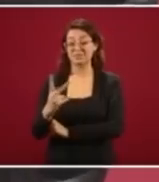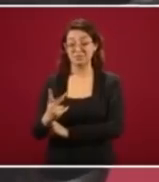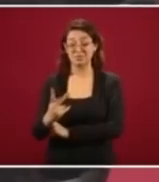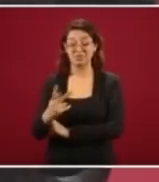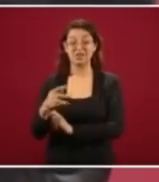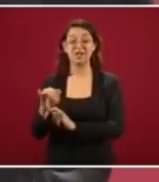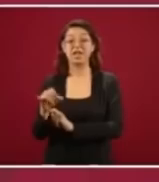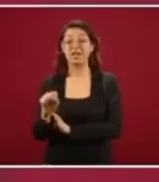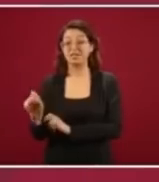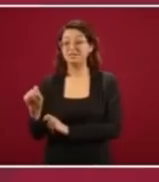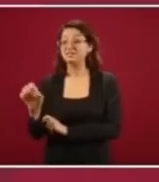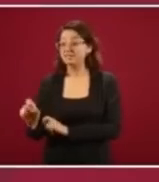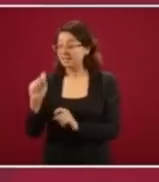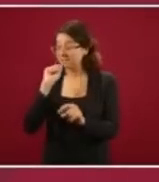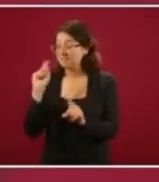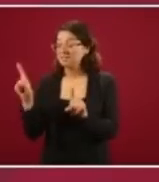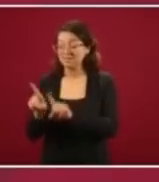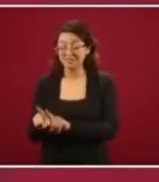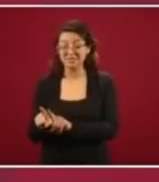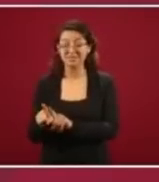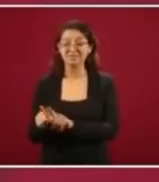Claro que todo había niveles,